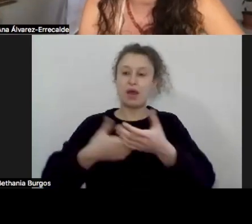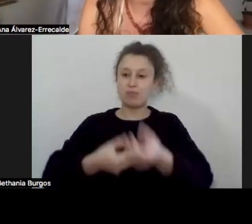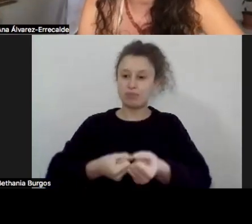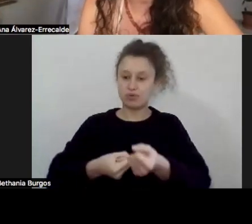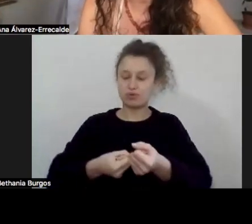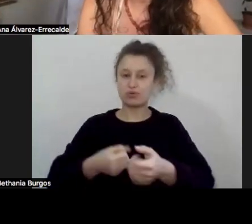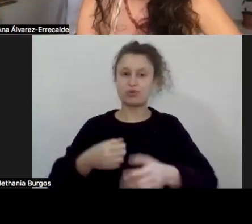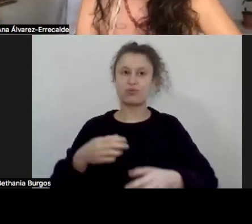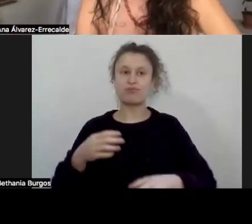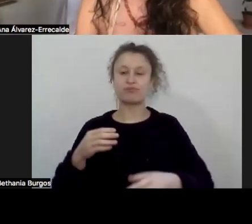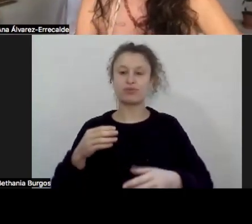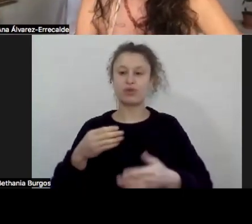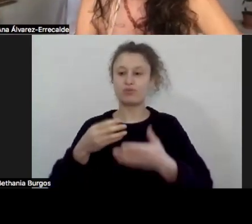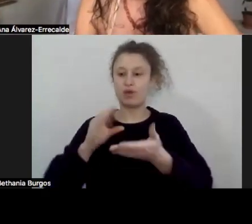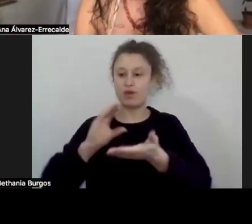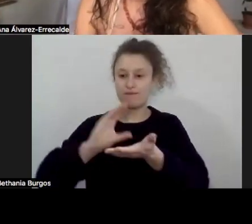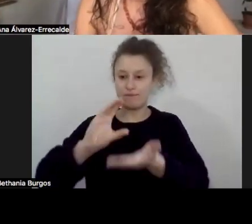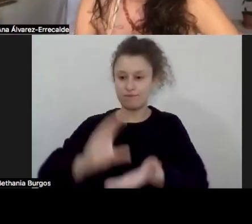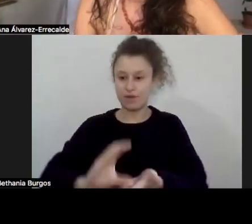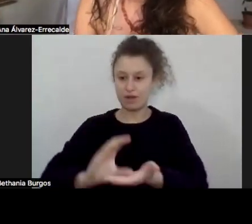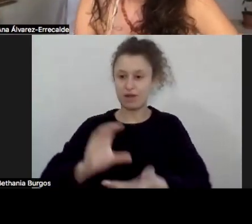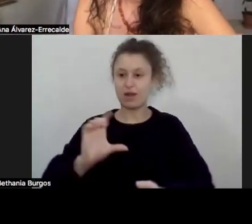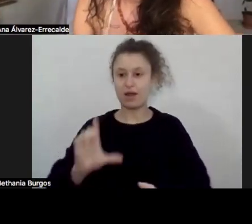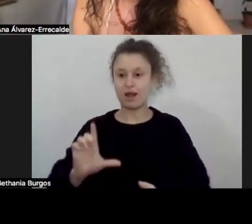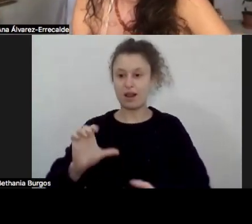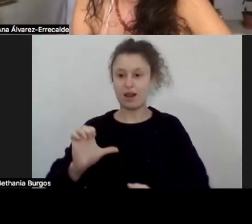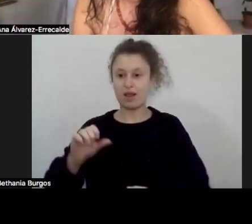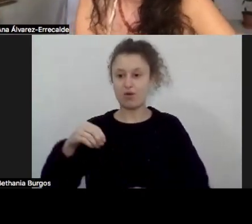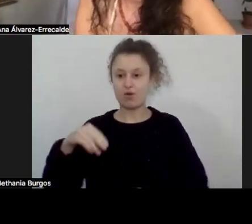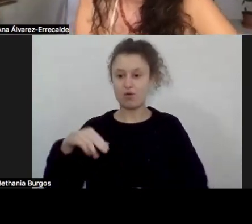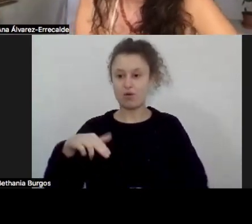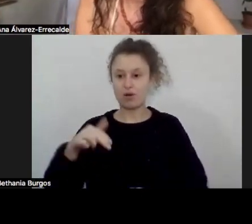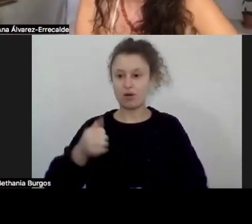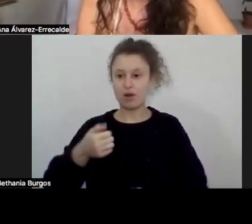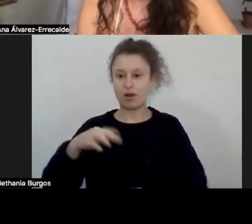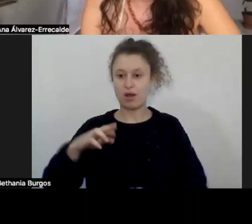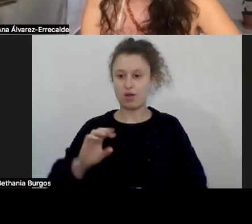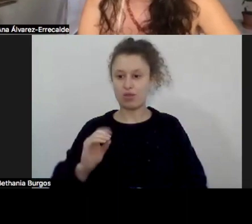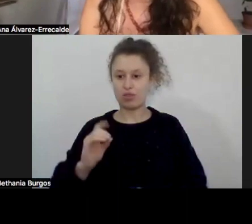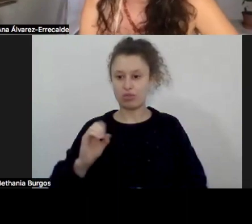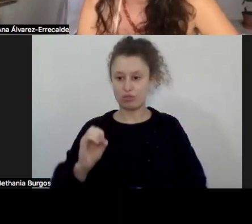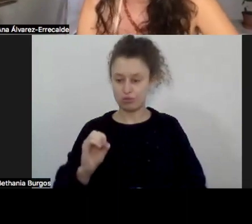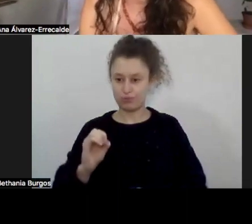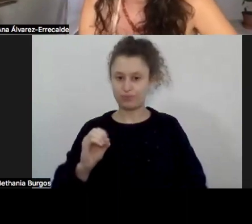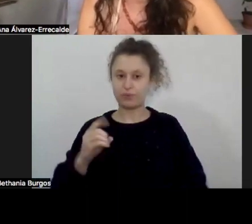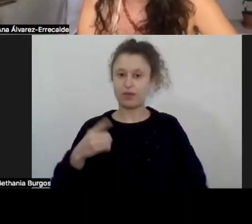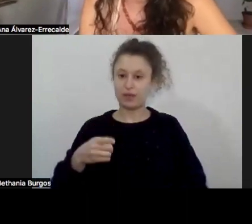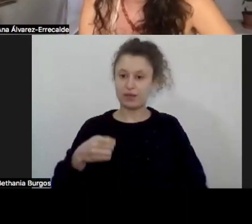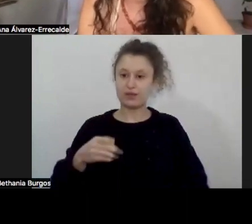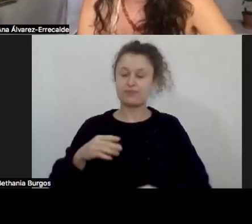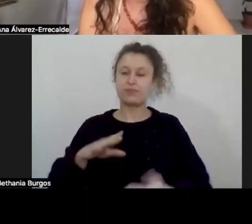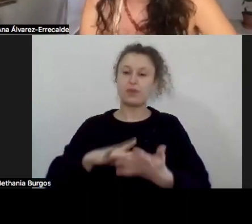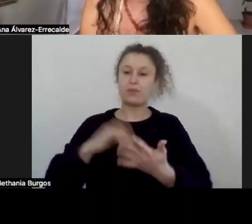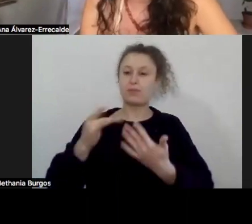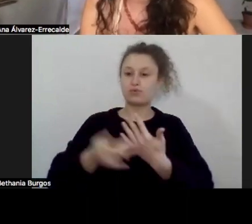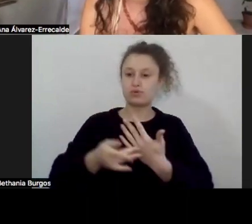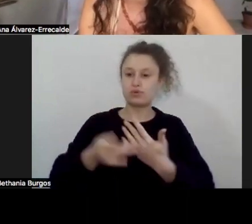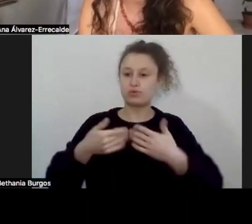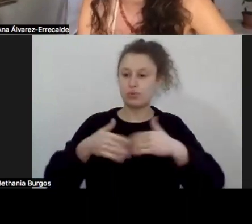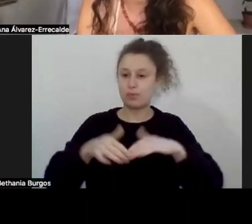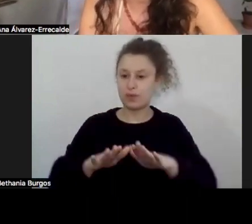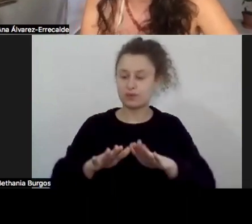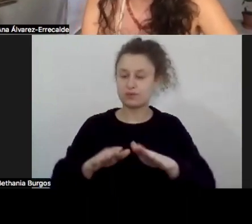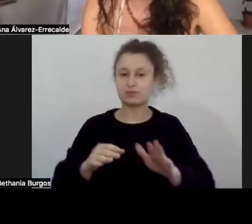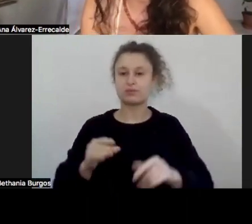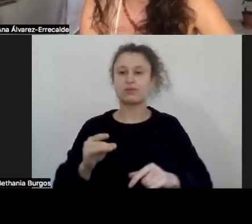investigadores culturales y lo había comenzado sobre diciembre y luego a raíz de